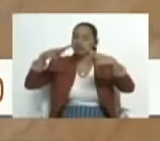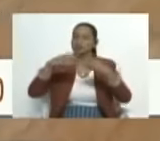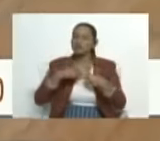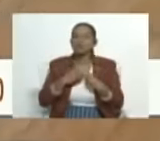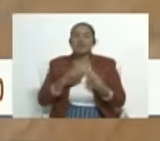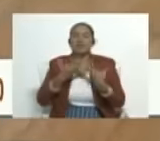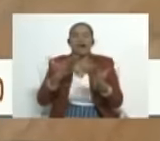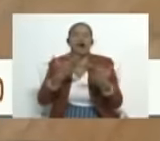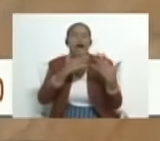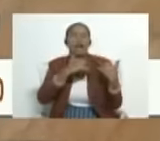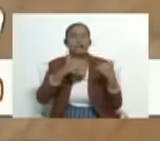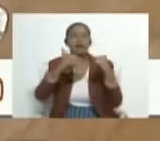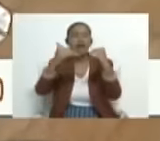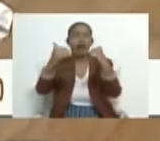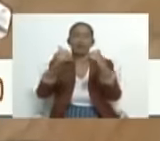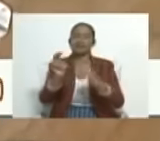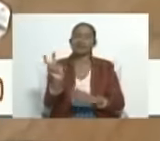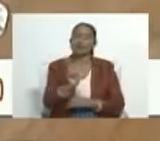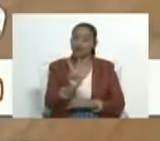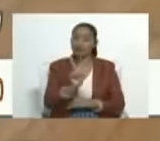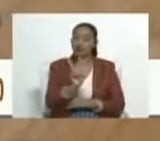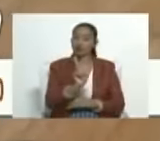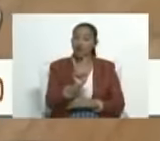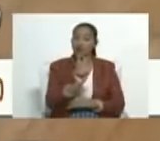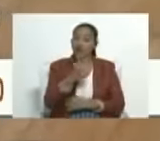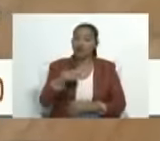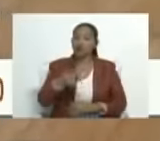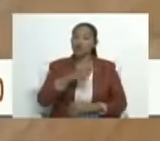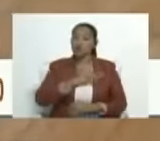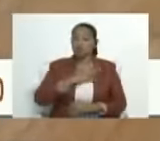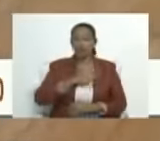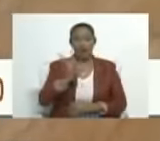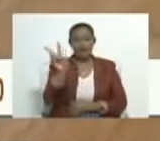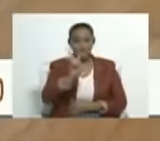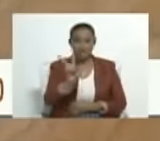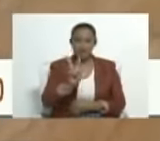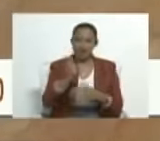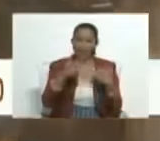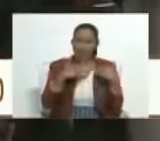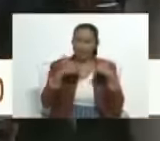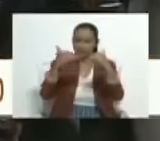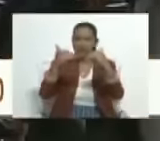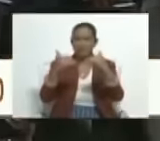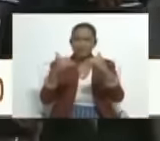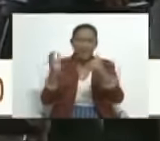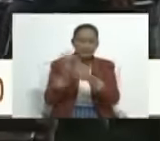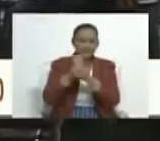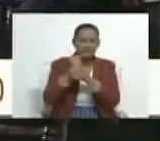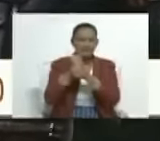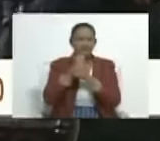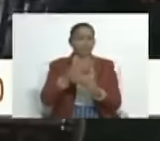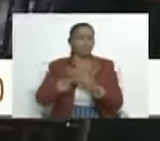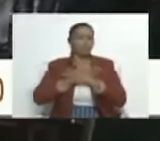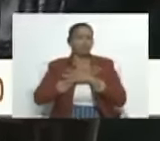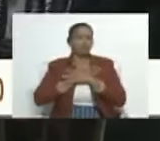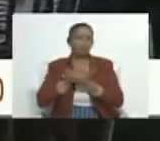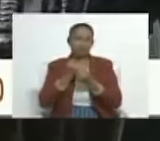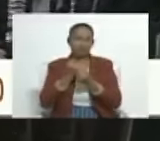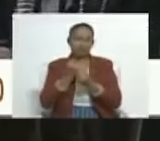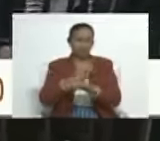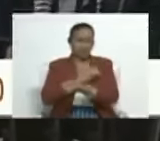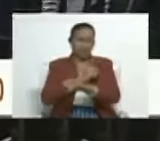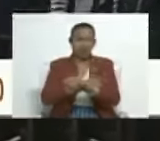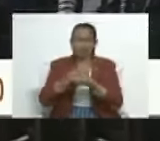Venezuela. Y esa esperanza hoy la tomamos con mucha fuerza. No la vamos a entregar, ni vamos a